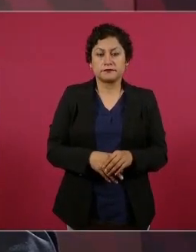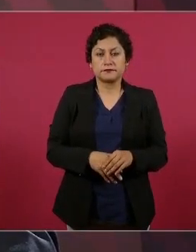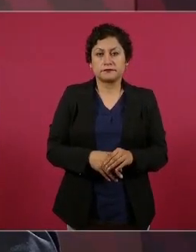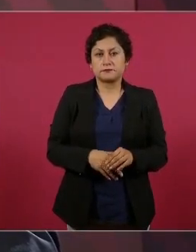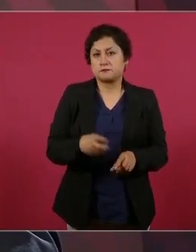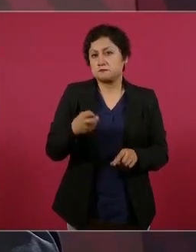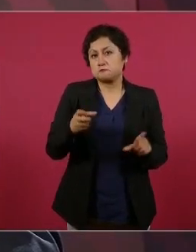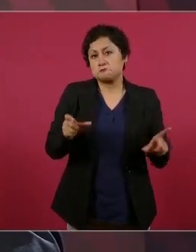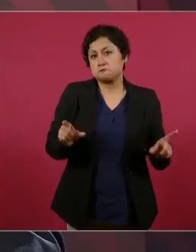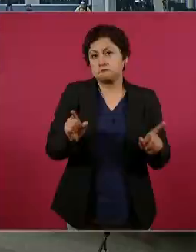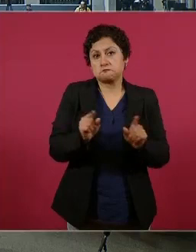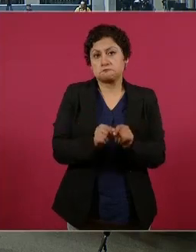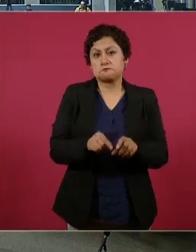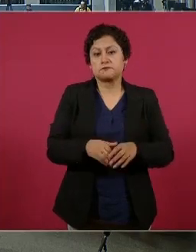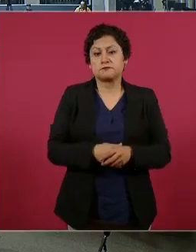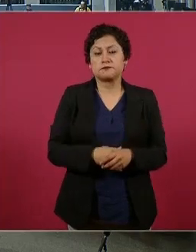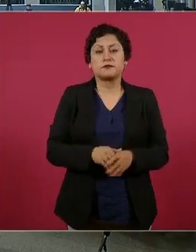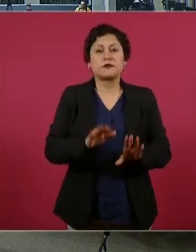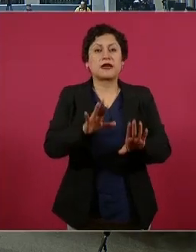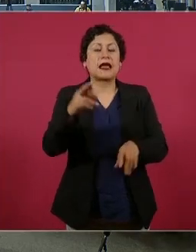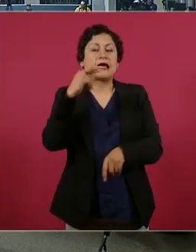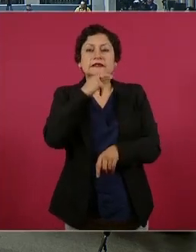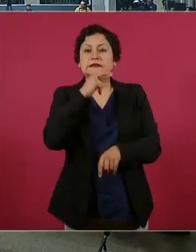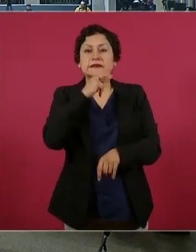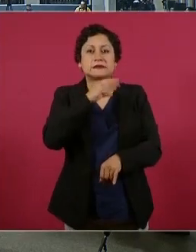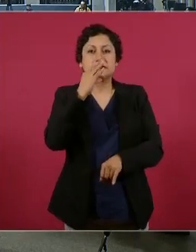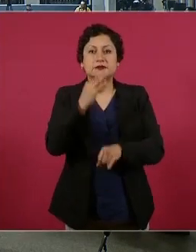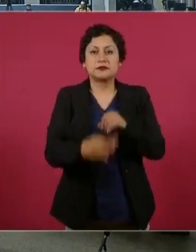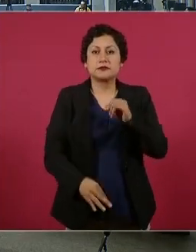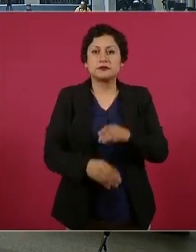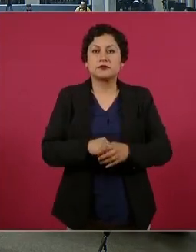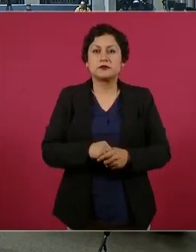Eso es todo. Rapidísimo, ya, presidente.